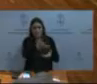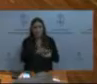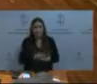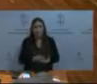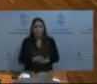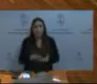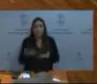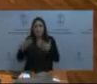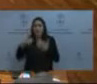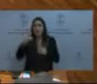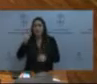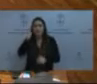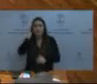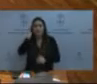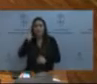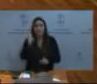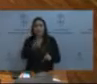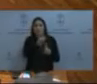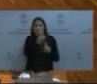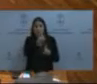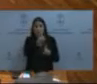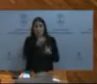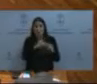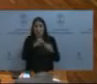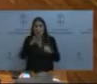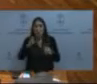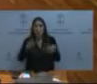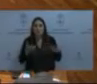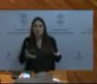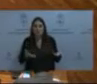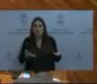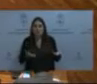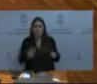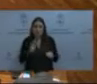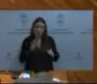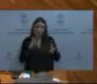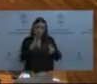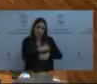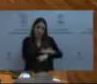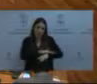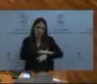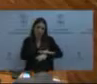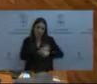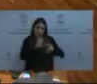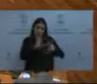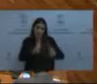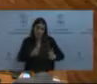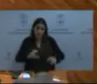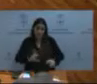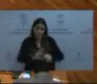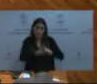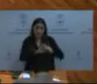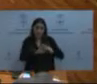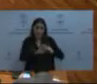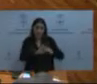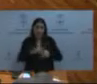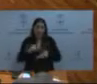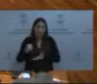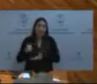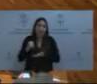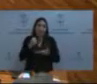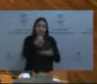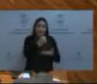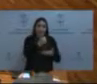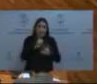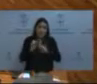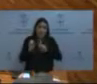Sí, gracias, presidenta. La pregunta que formulamos desde el Grupo Parlamentario Popular al Consejo de Gobierno es la siguiente. ¿Cómo piensa devolver las herencias rechazadas por deudas